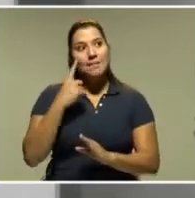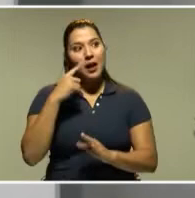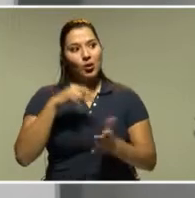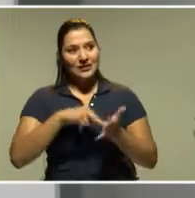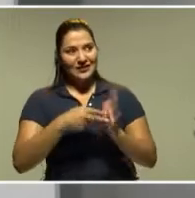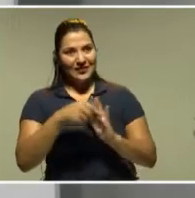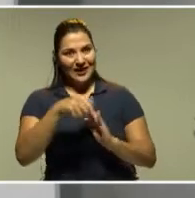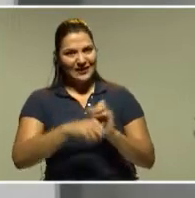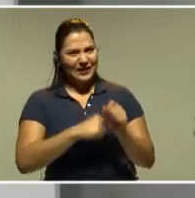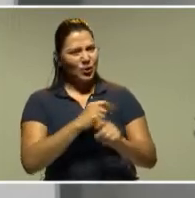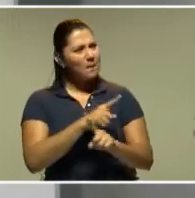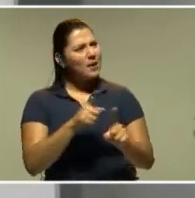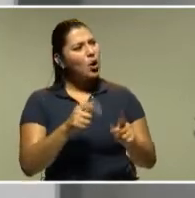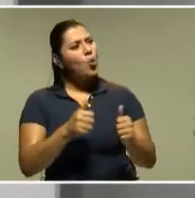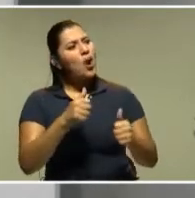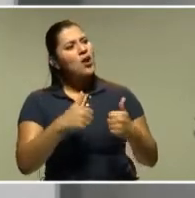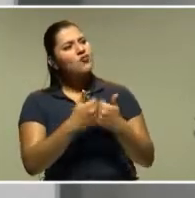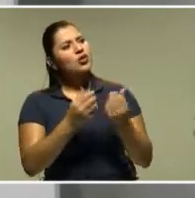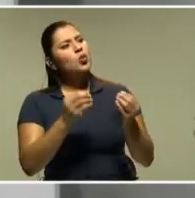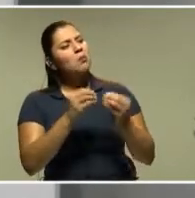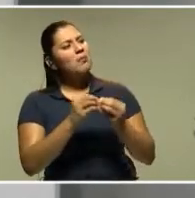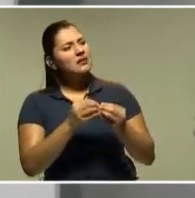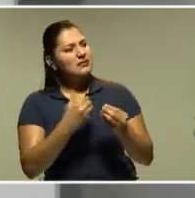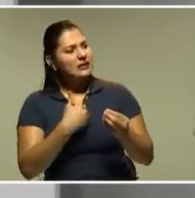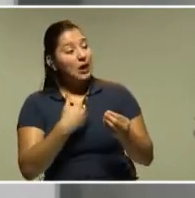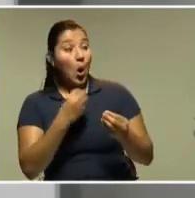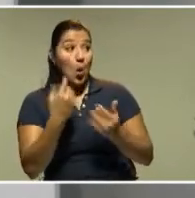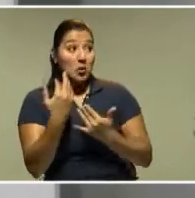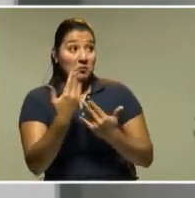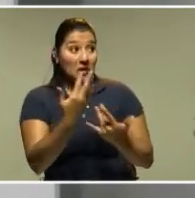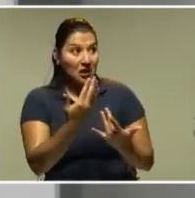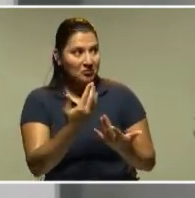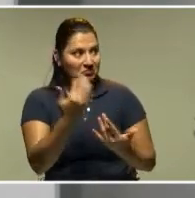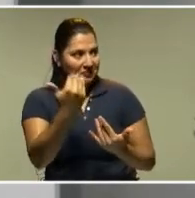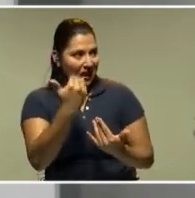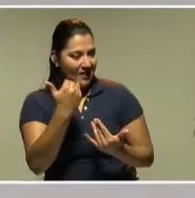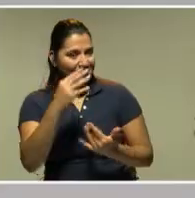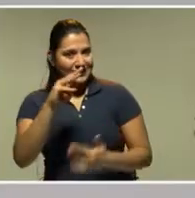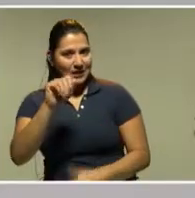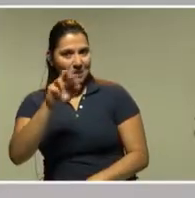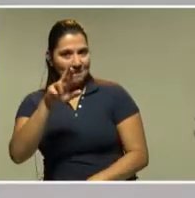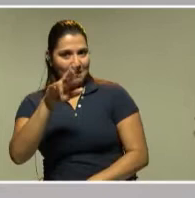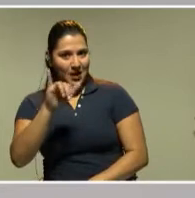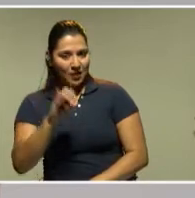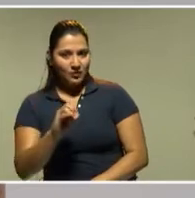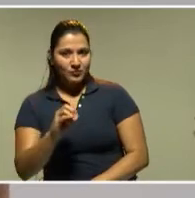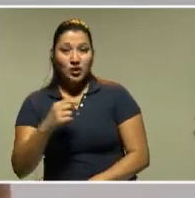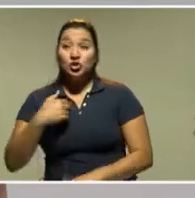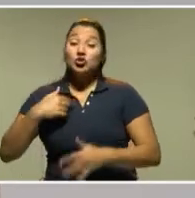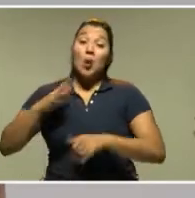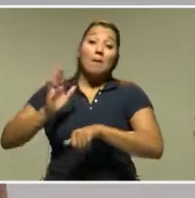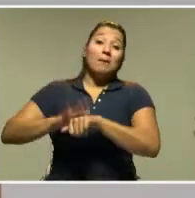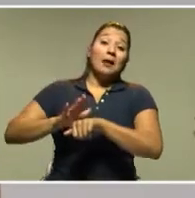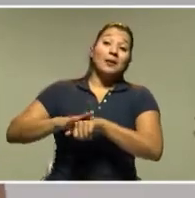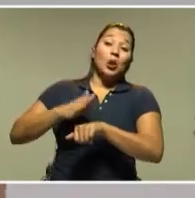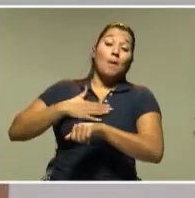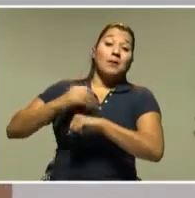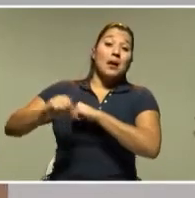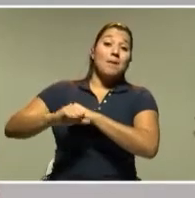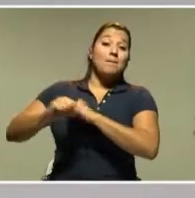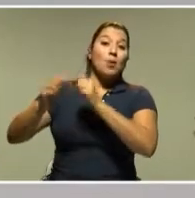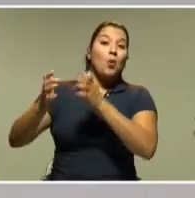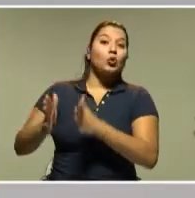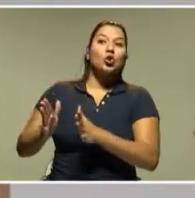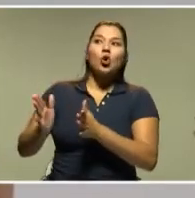año. ¿Pero qué otros retos hay o va a esperar a que Mario le vaya acomodando la agenda? Yo digo, yo me dejo guiar por mi promotor